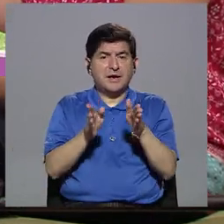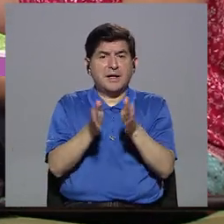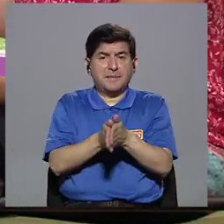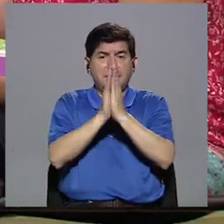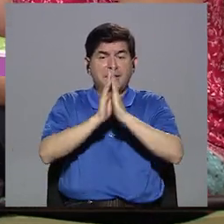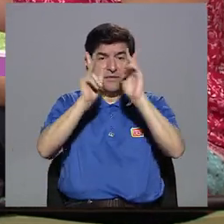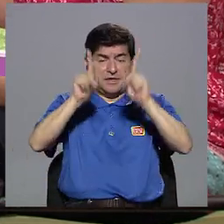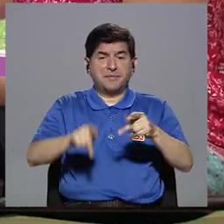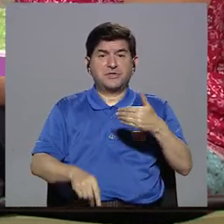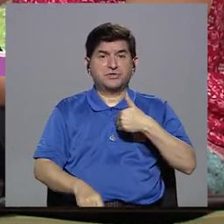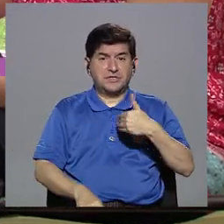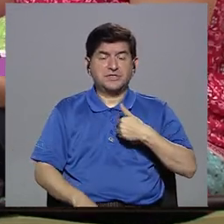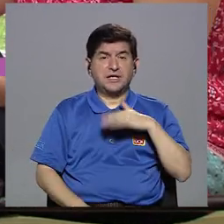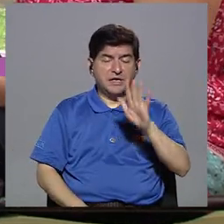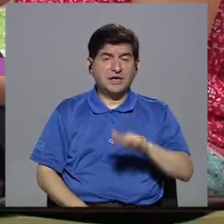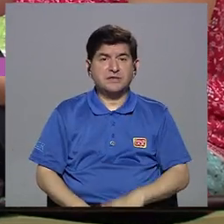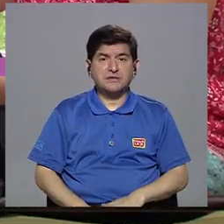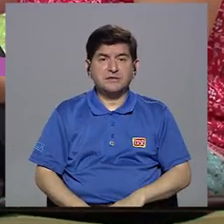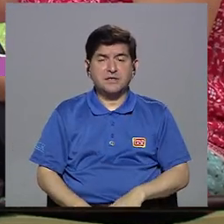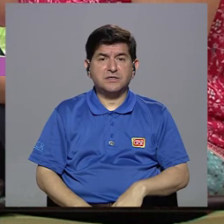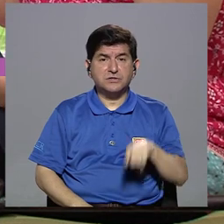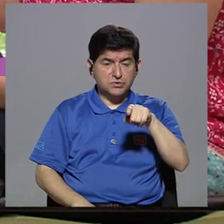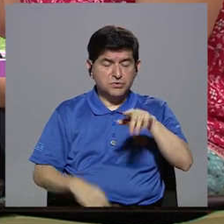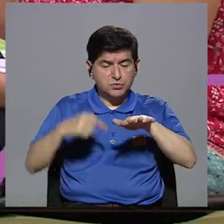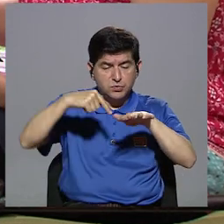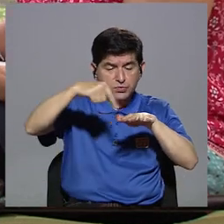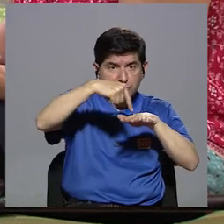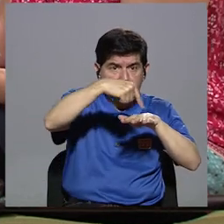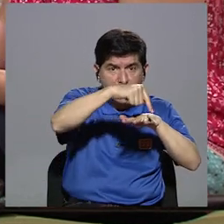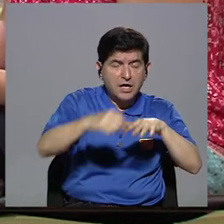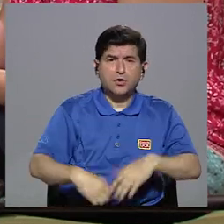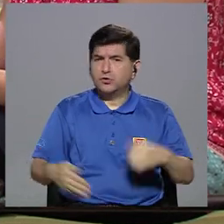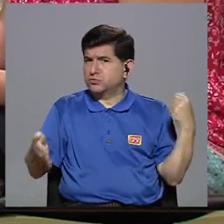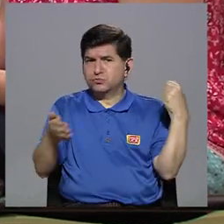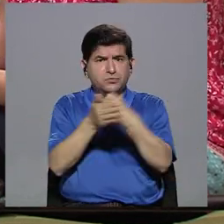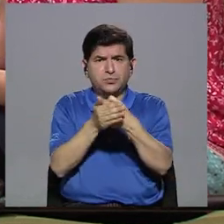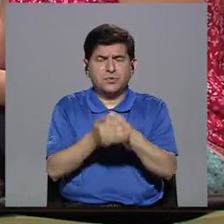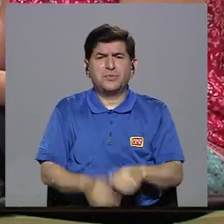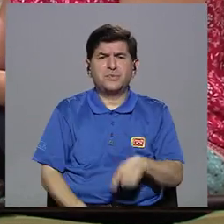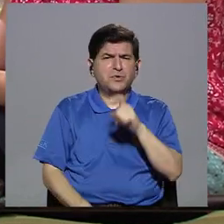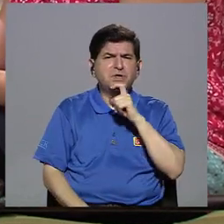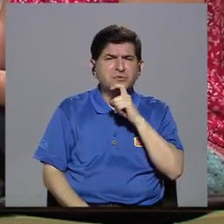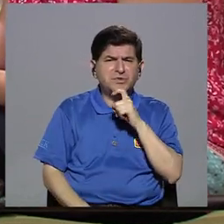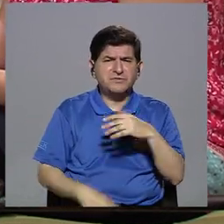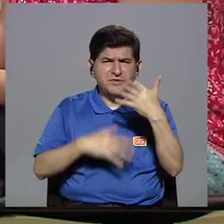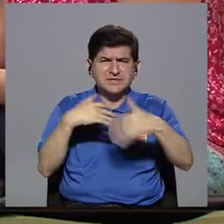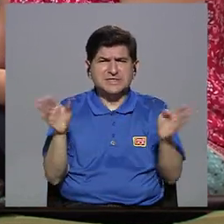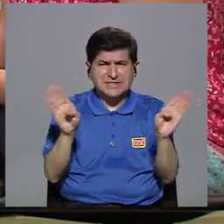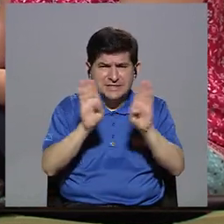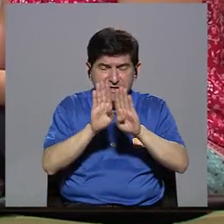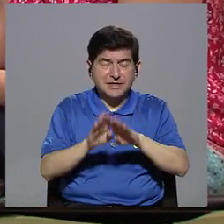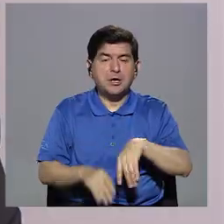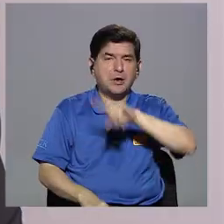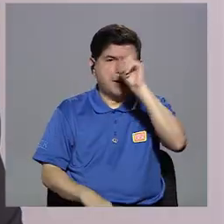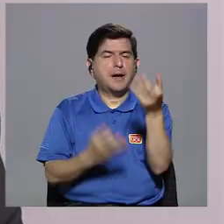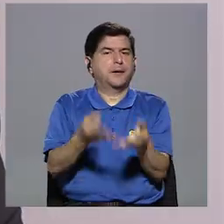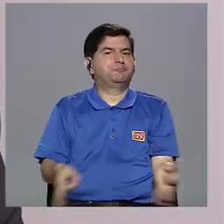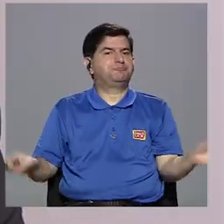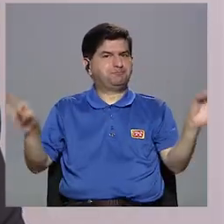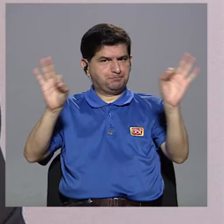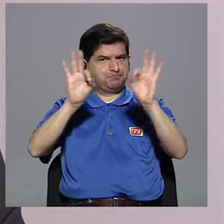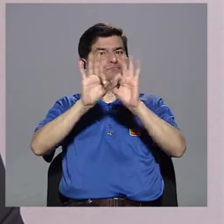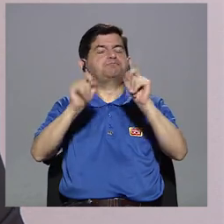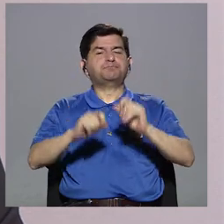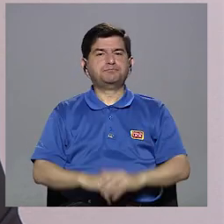que se le pide a las personas que tengan de sus dedos de ccoo no golpearse porque les cuesta cómo cicatrizar esta pregunta es